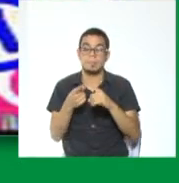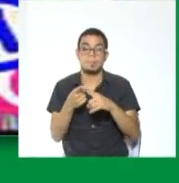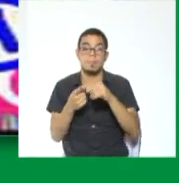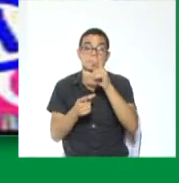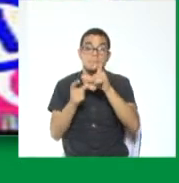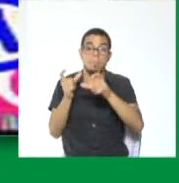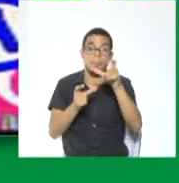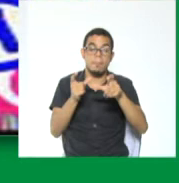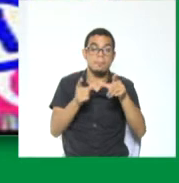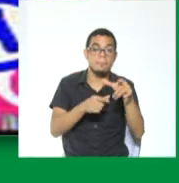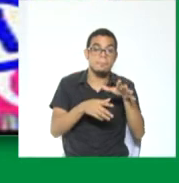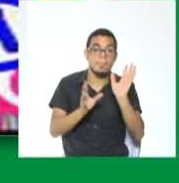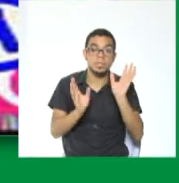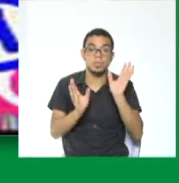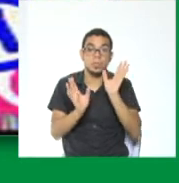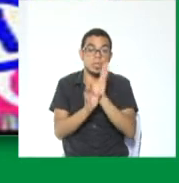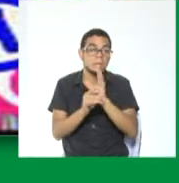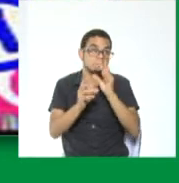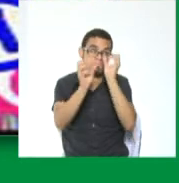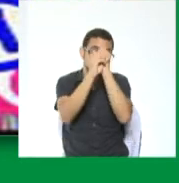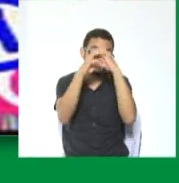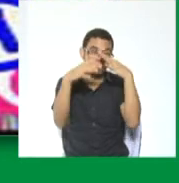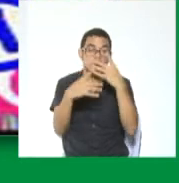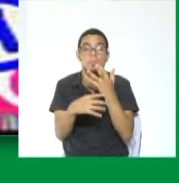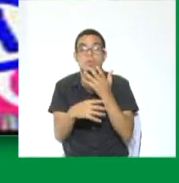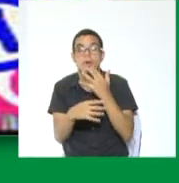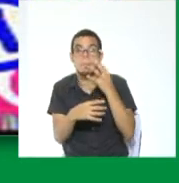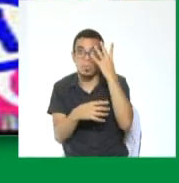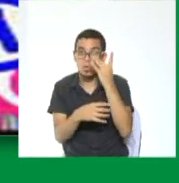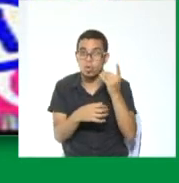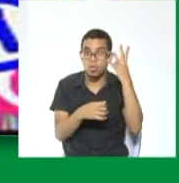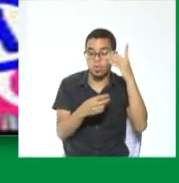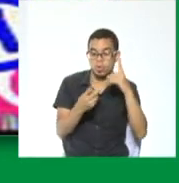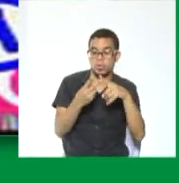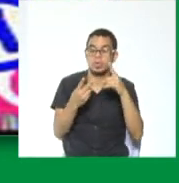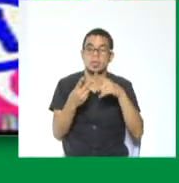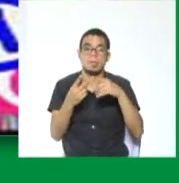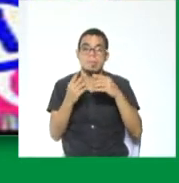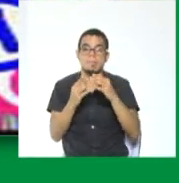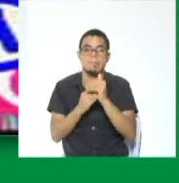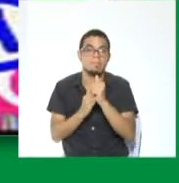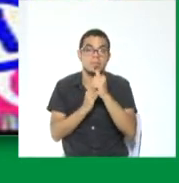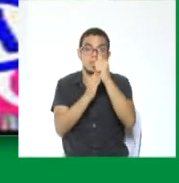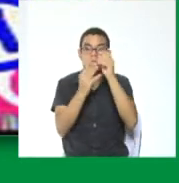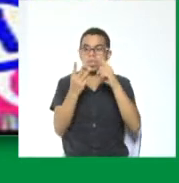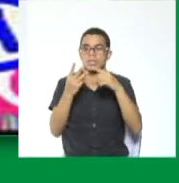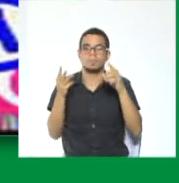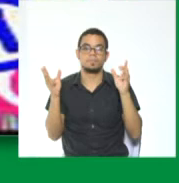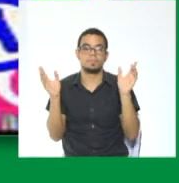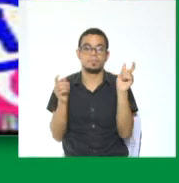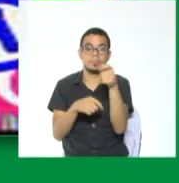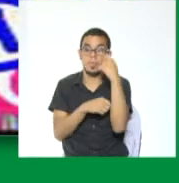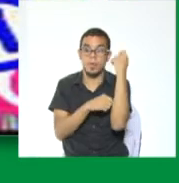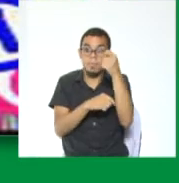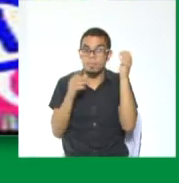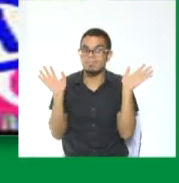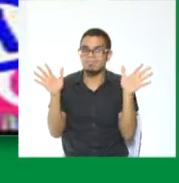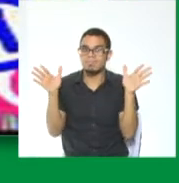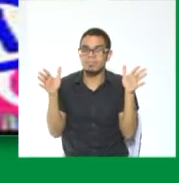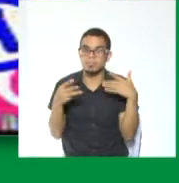seres sobrenaturales y extraordinarios, como dioses, héroes, hadas,